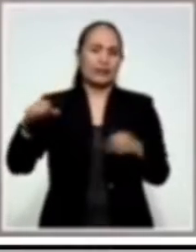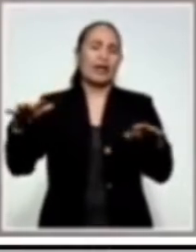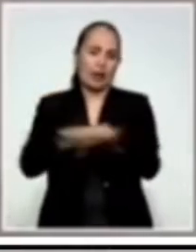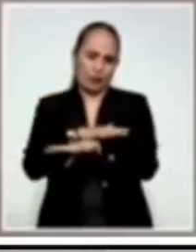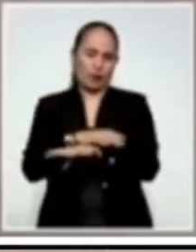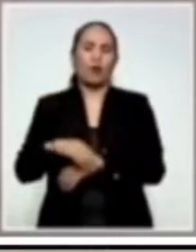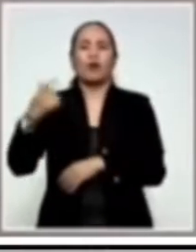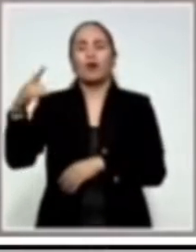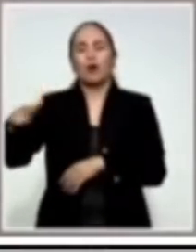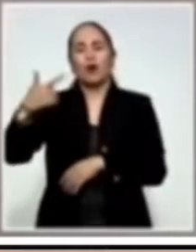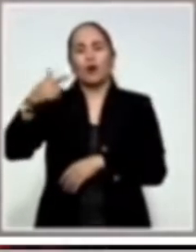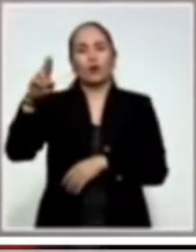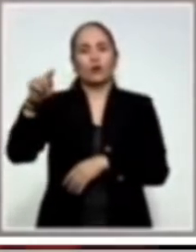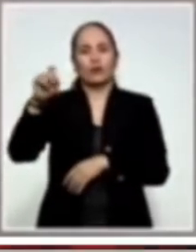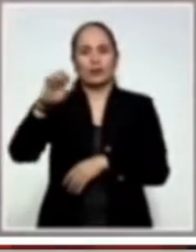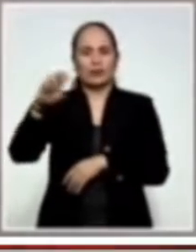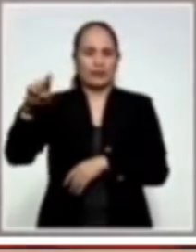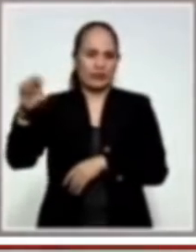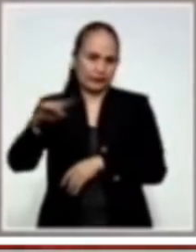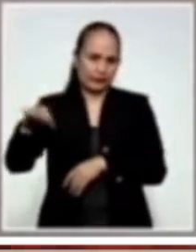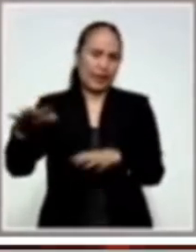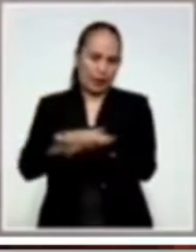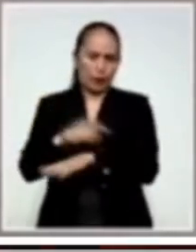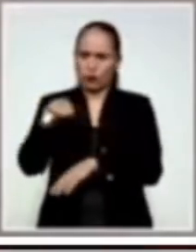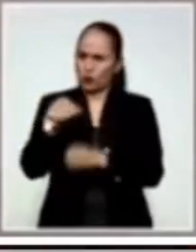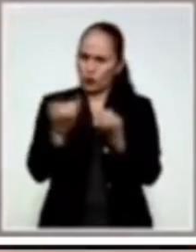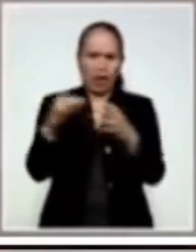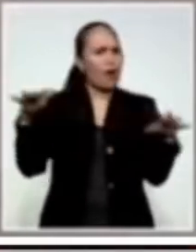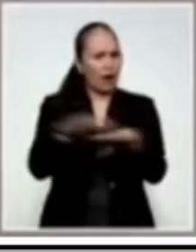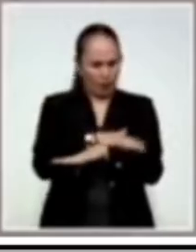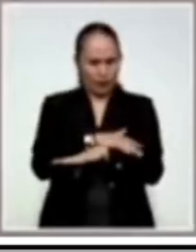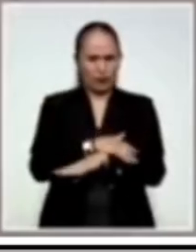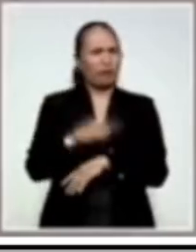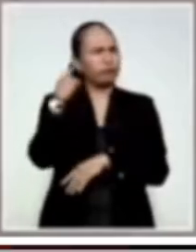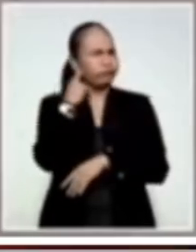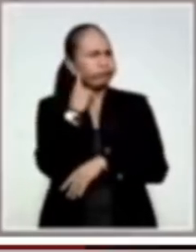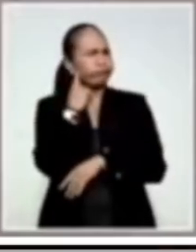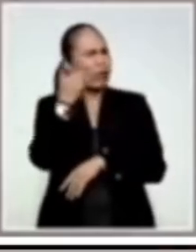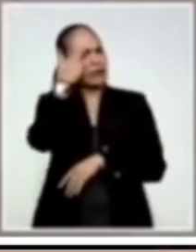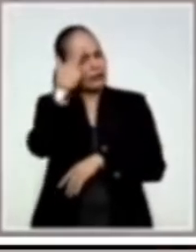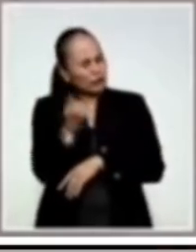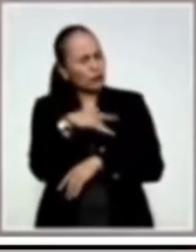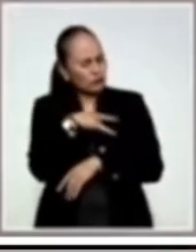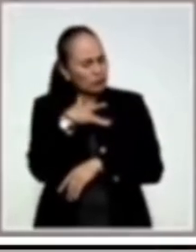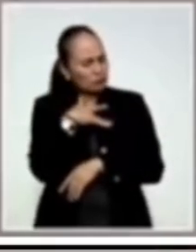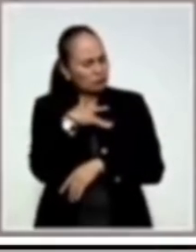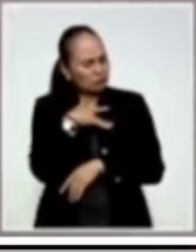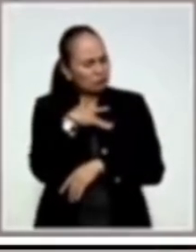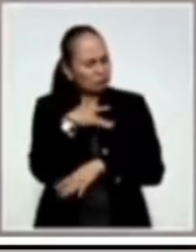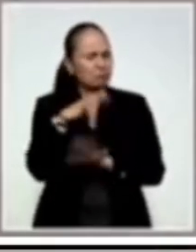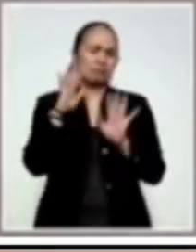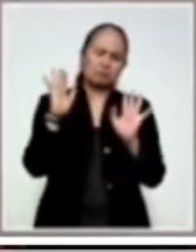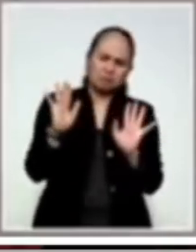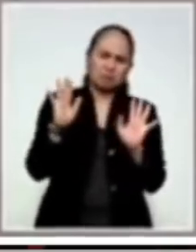Gutiérrez cambió su voto y yo cambié mi voto. No es infrecuente. Cuando uno escucha una razón que le convence, pues uno